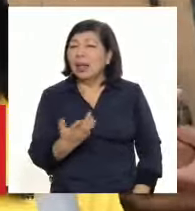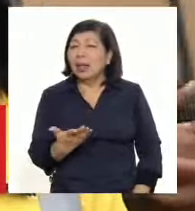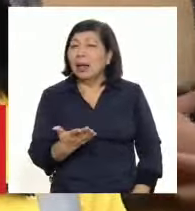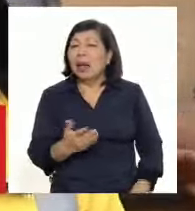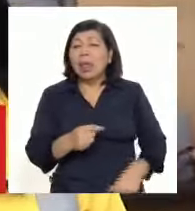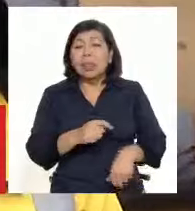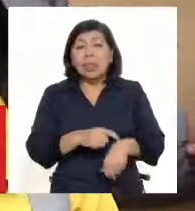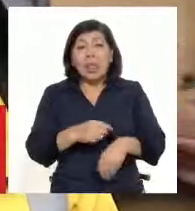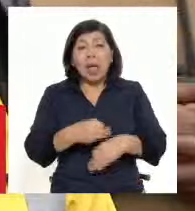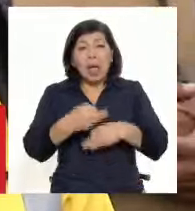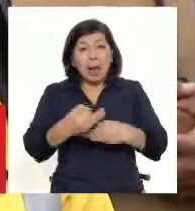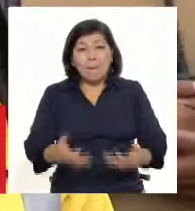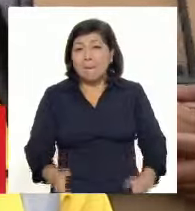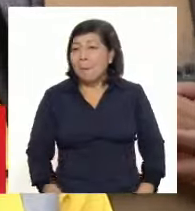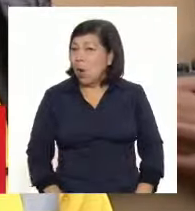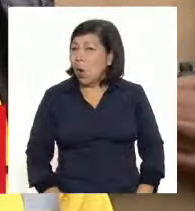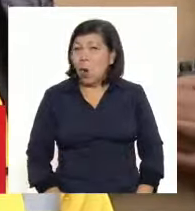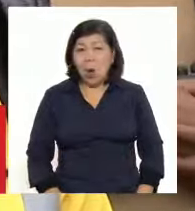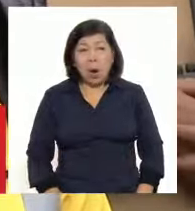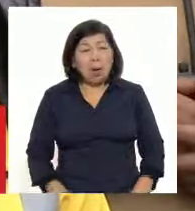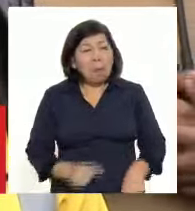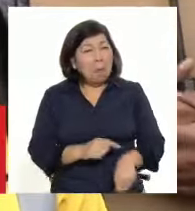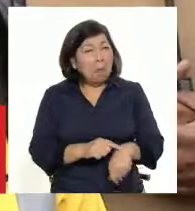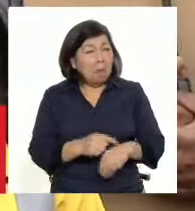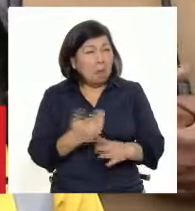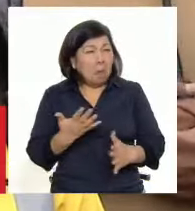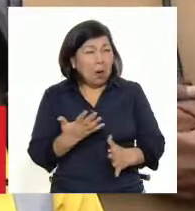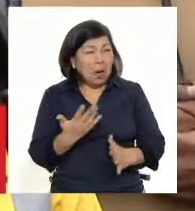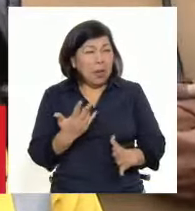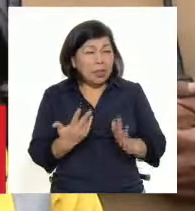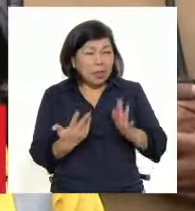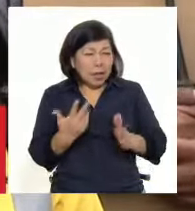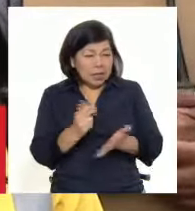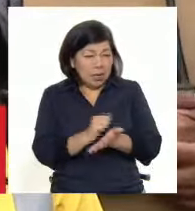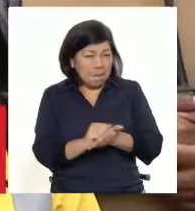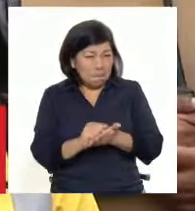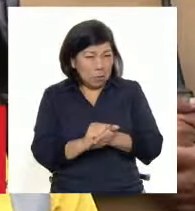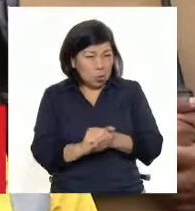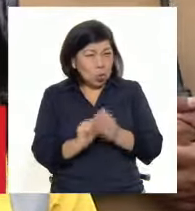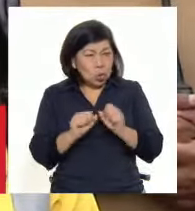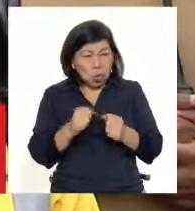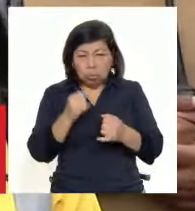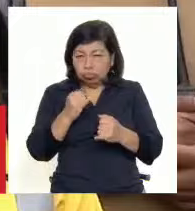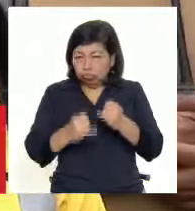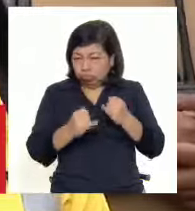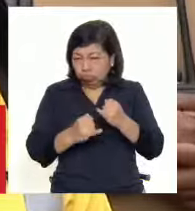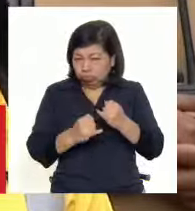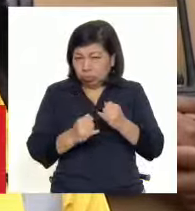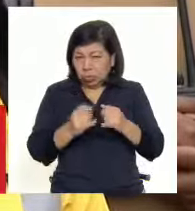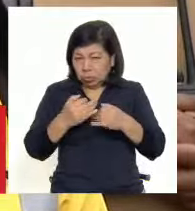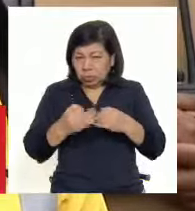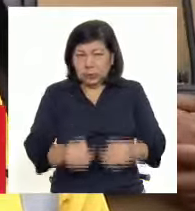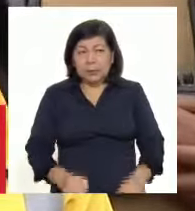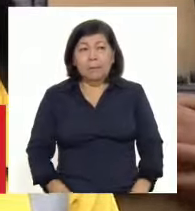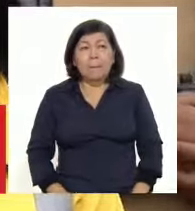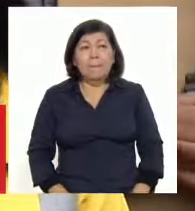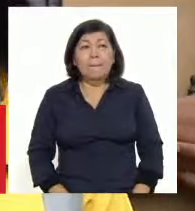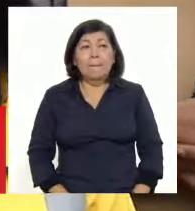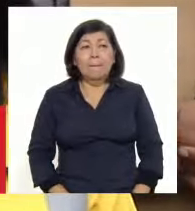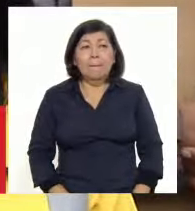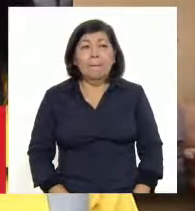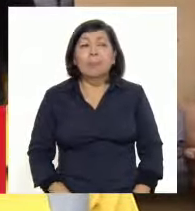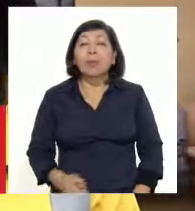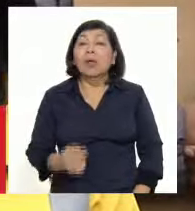a los plazos. Se indica que esta obra duraría un aproximado de 13 meses. ¿Ustedes garantizan que ese va a ser el único plazo que se va, en el que se va a